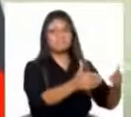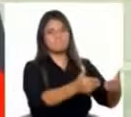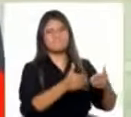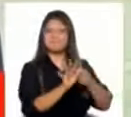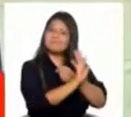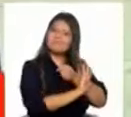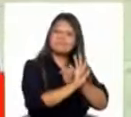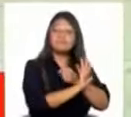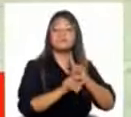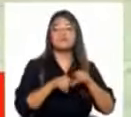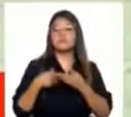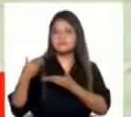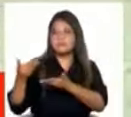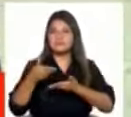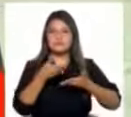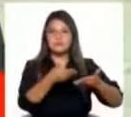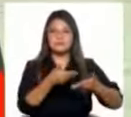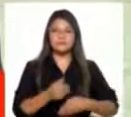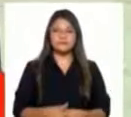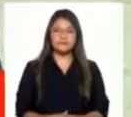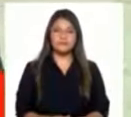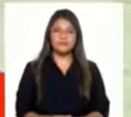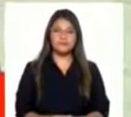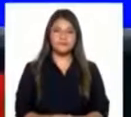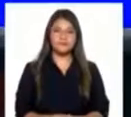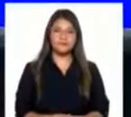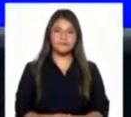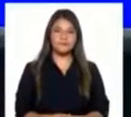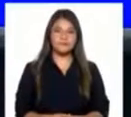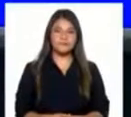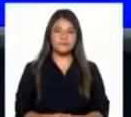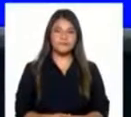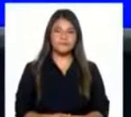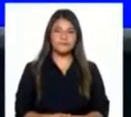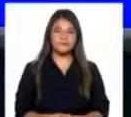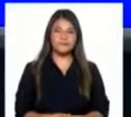importante, comparte nuestra información. Con nosotros será hasta la próxima. Tupananchiscama.